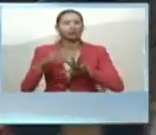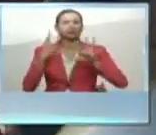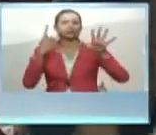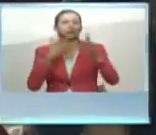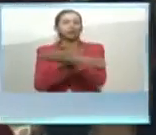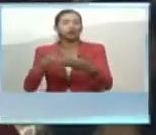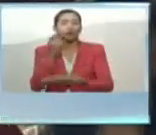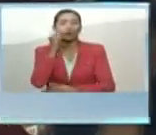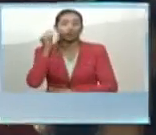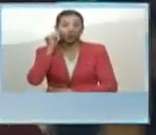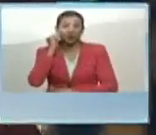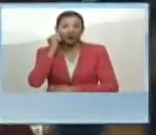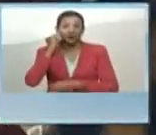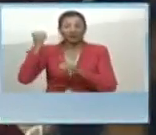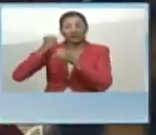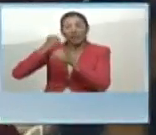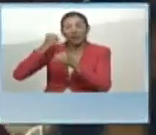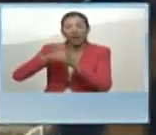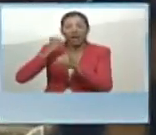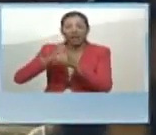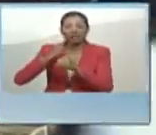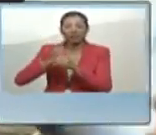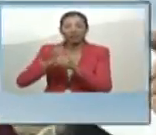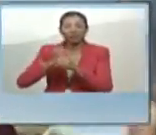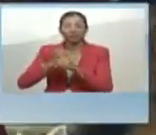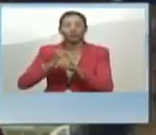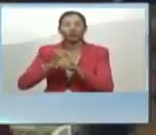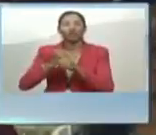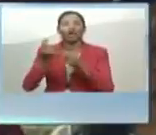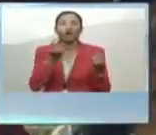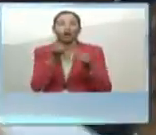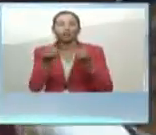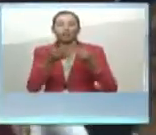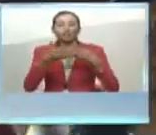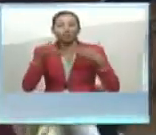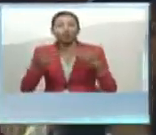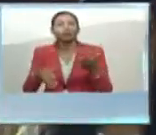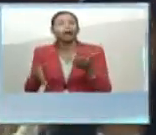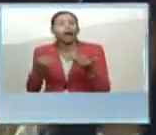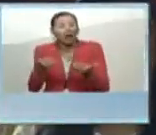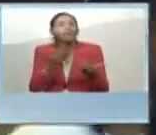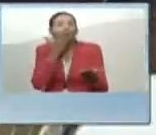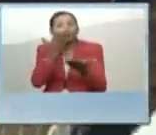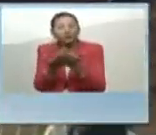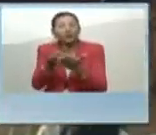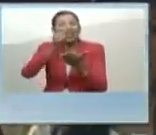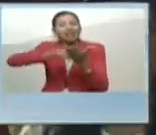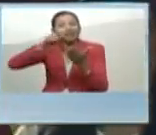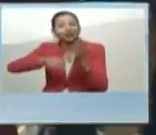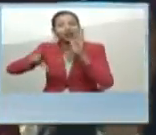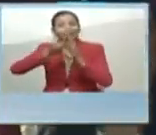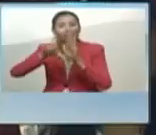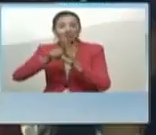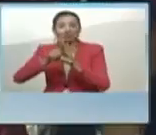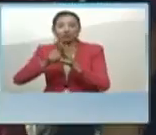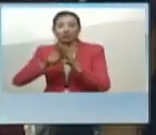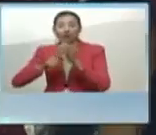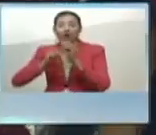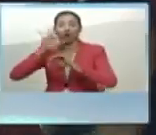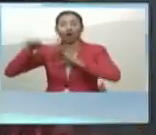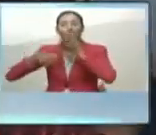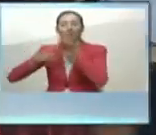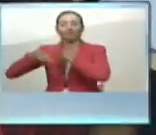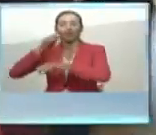camaradas de la economía popular que plantean una ley que les permita a ellos pasar de la compra-venta de ropa